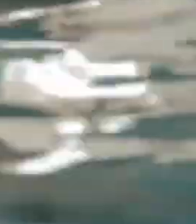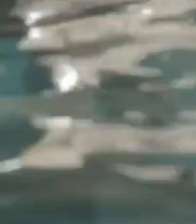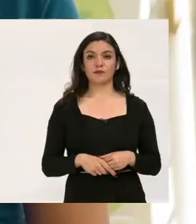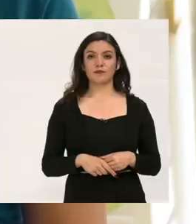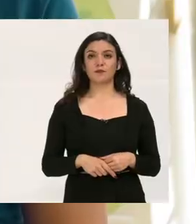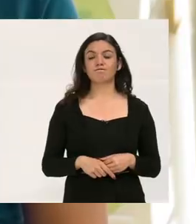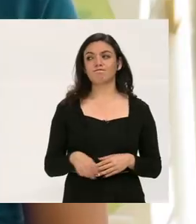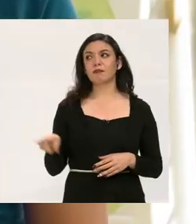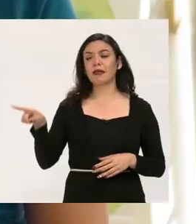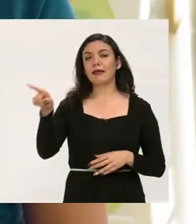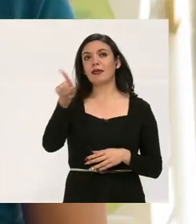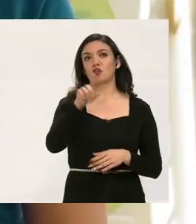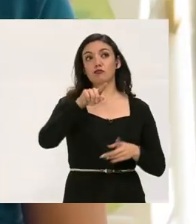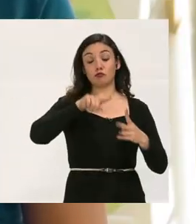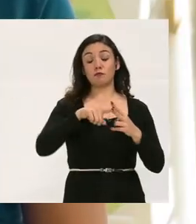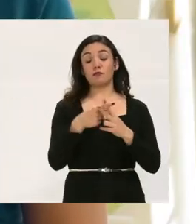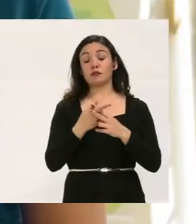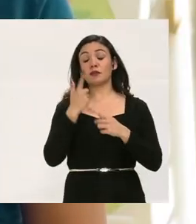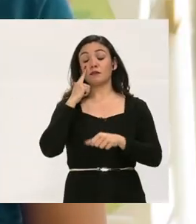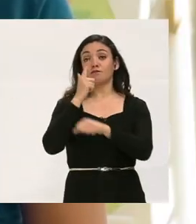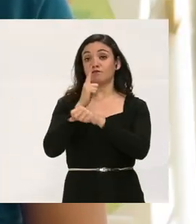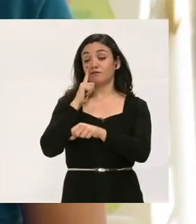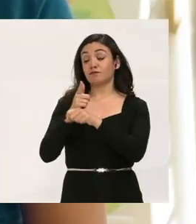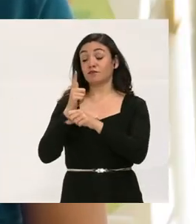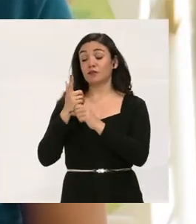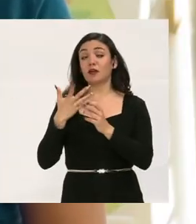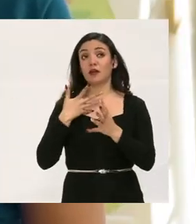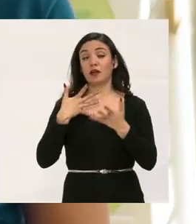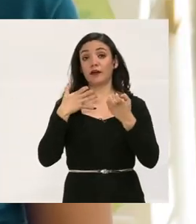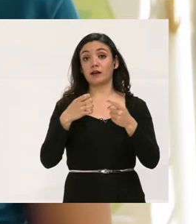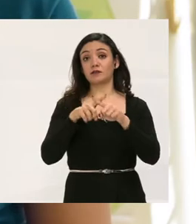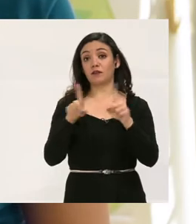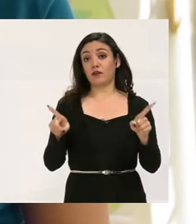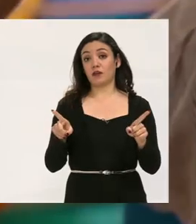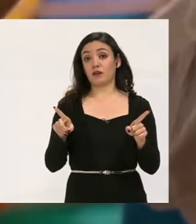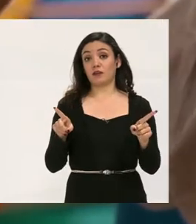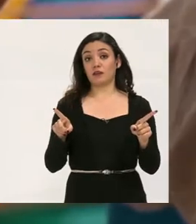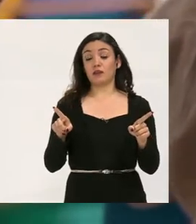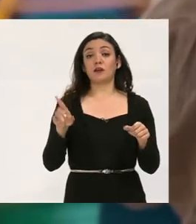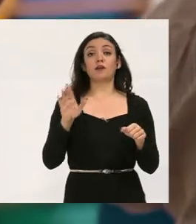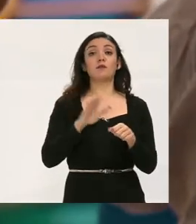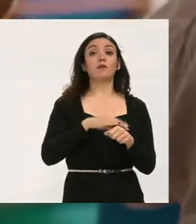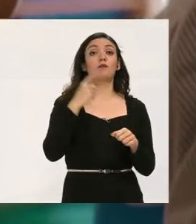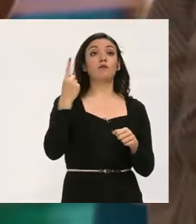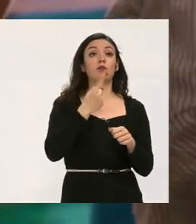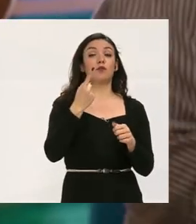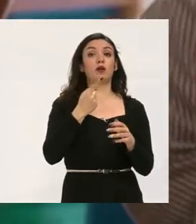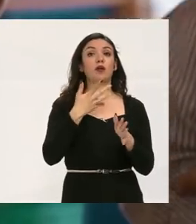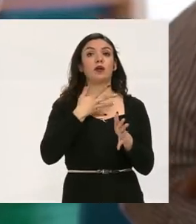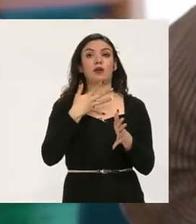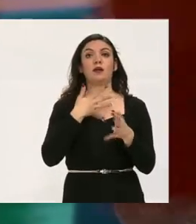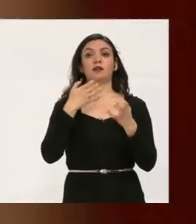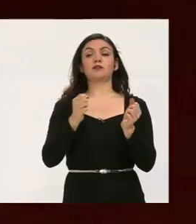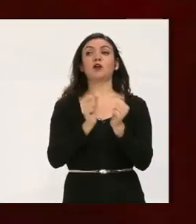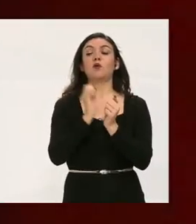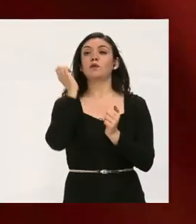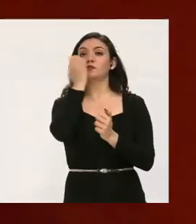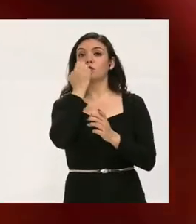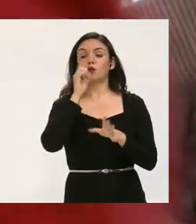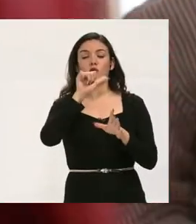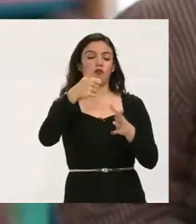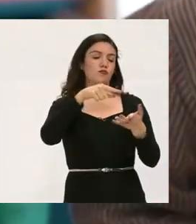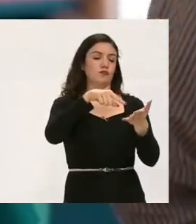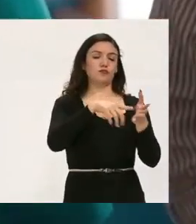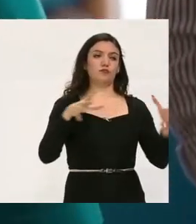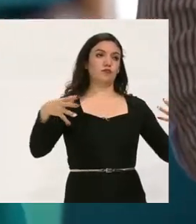ellos comienzan a darse a darse cuenta que son diferentes porque porque obviamente en la escuela en